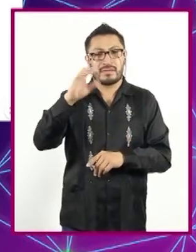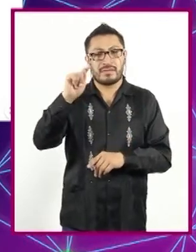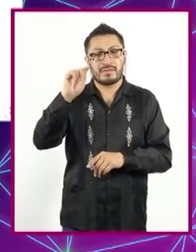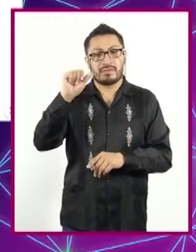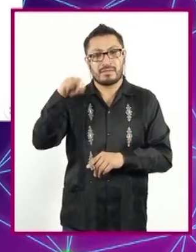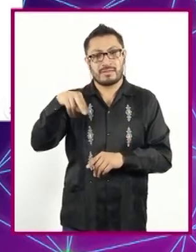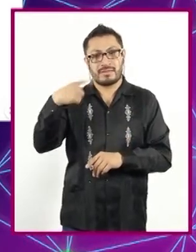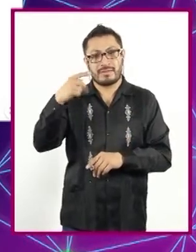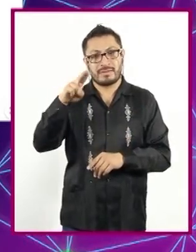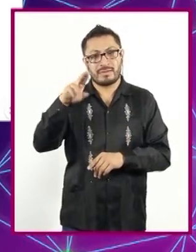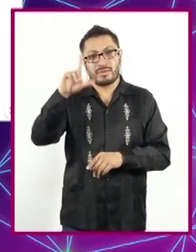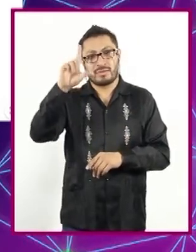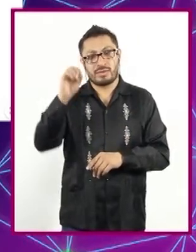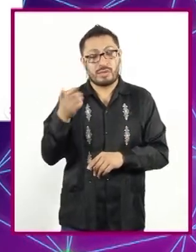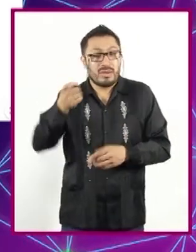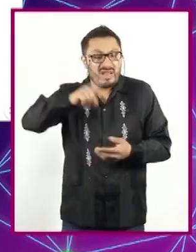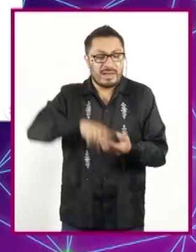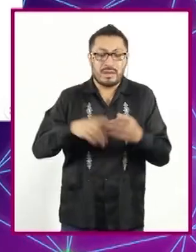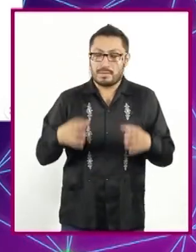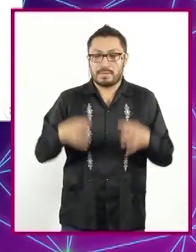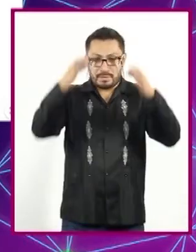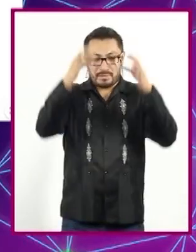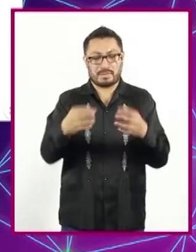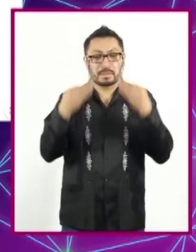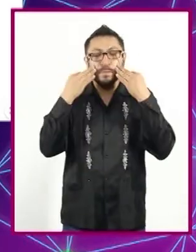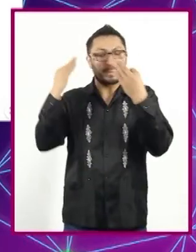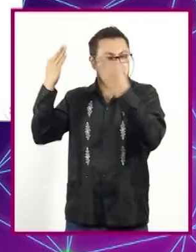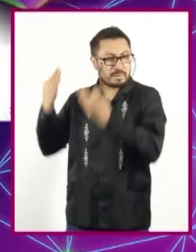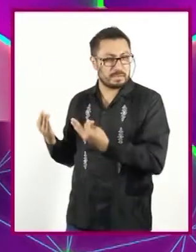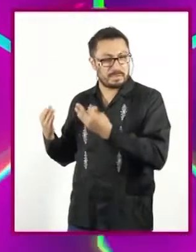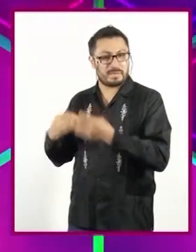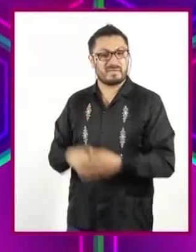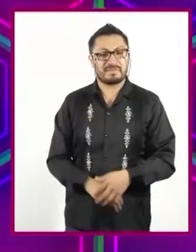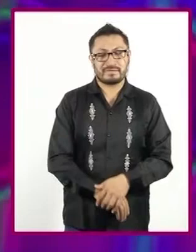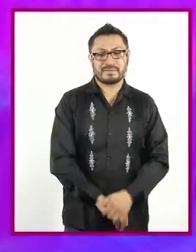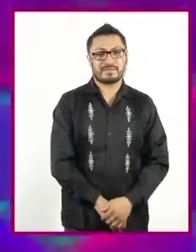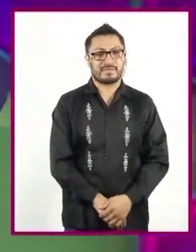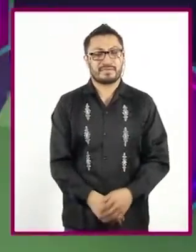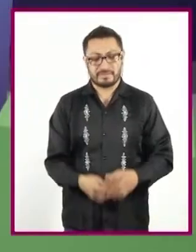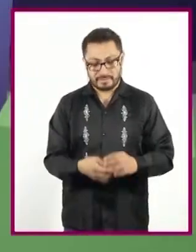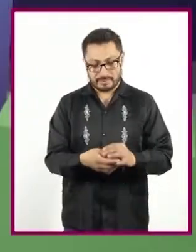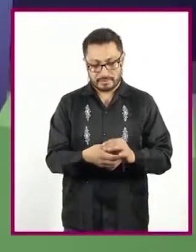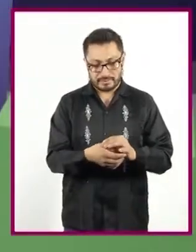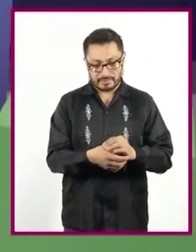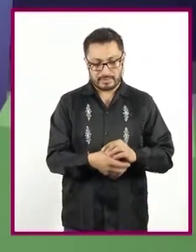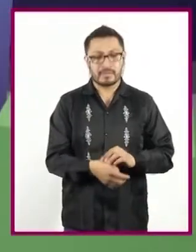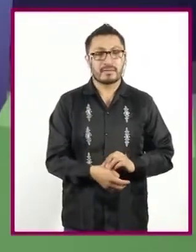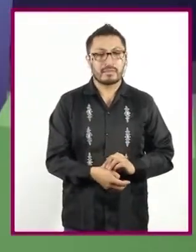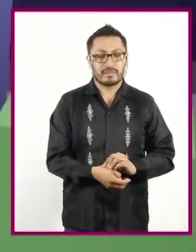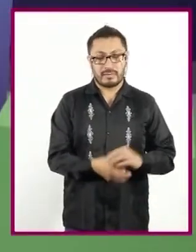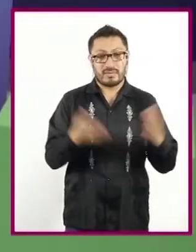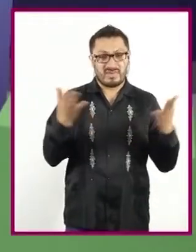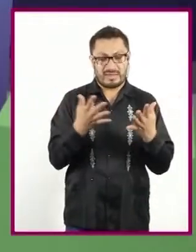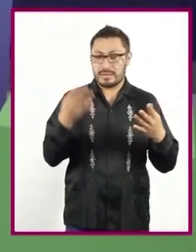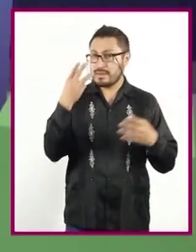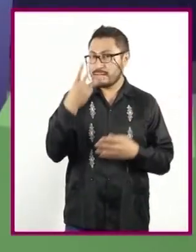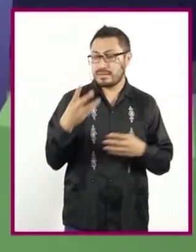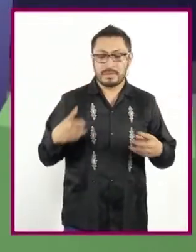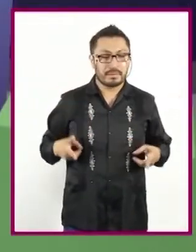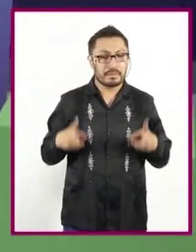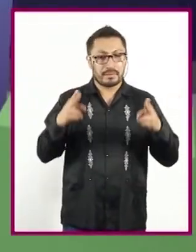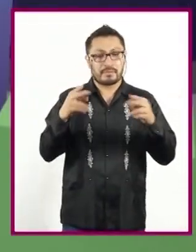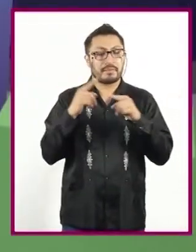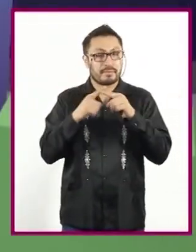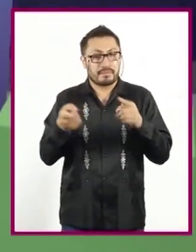del cilindro. ¿Lo notan? Al realizar 3 cortes diferentes